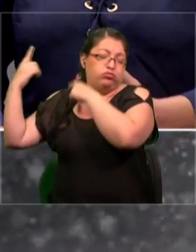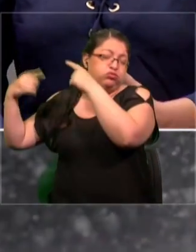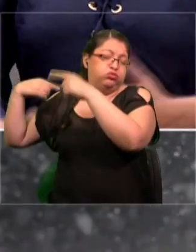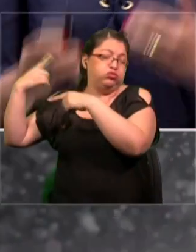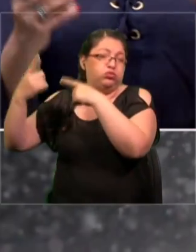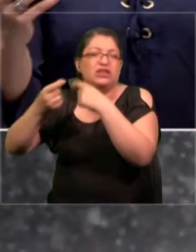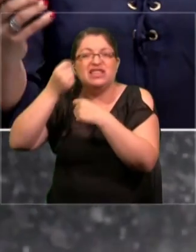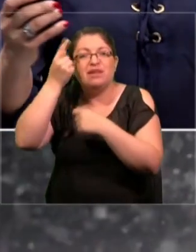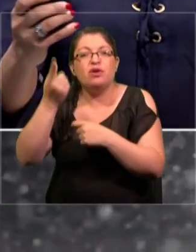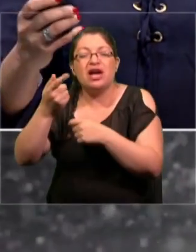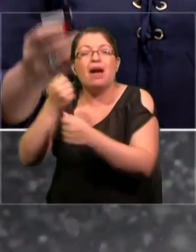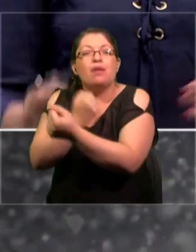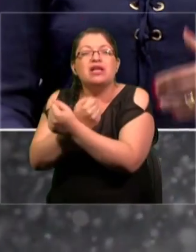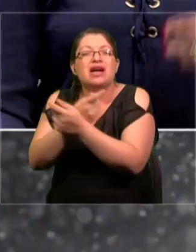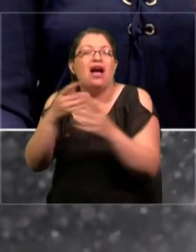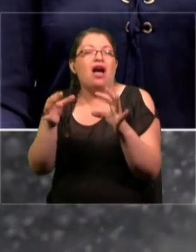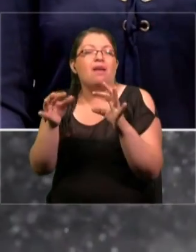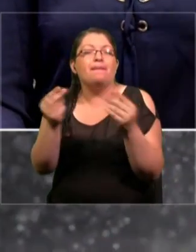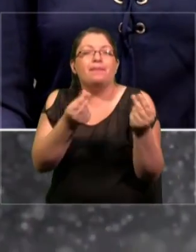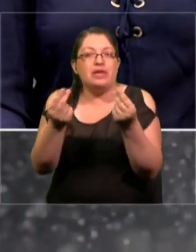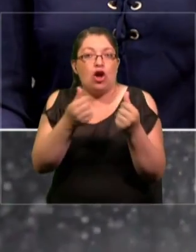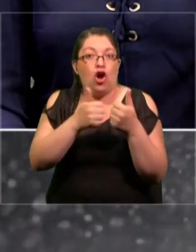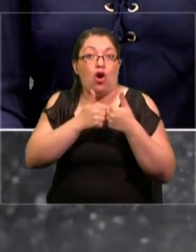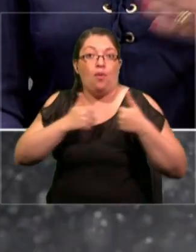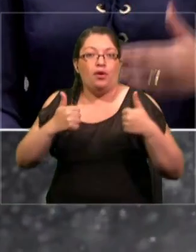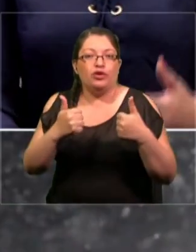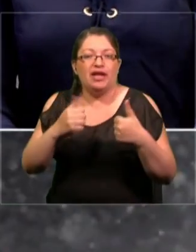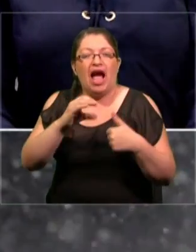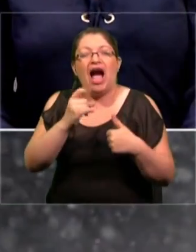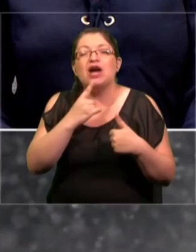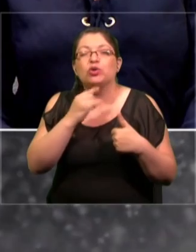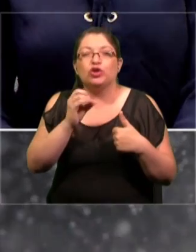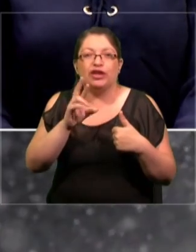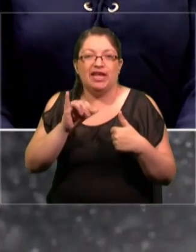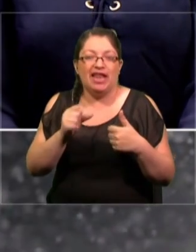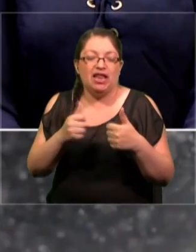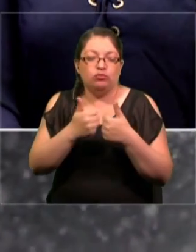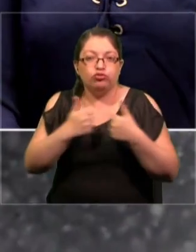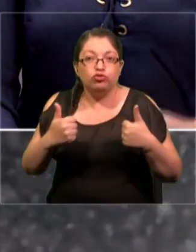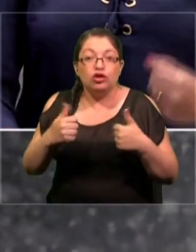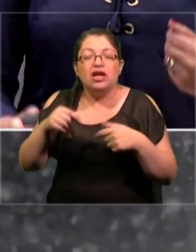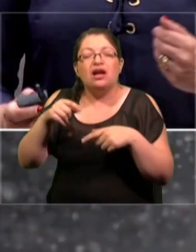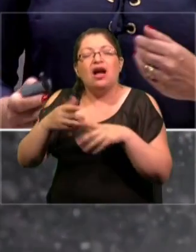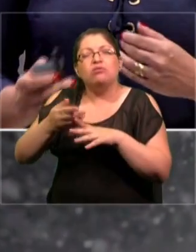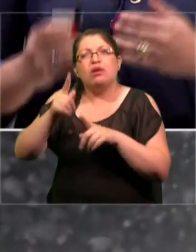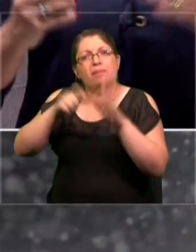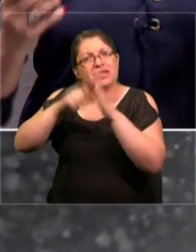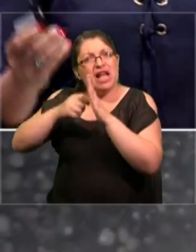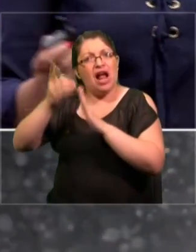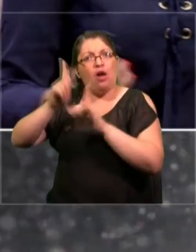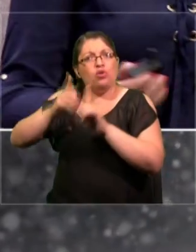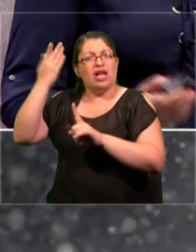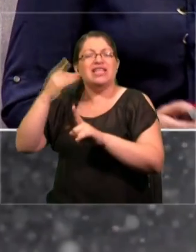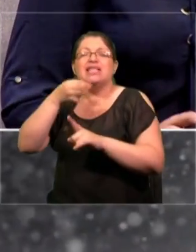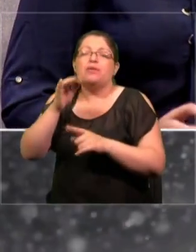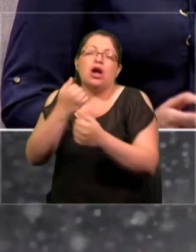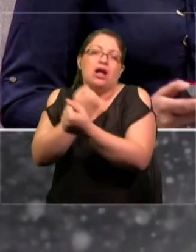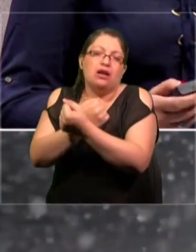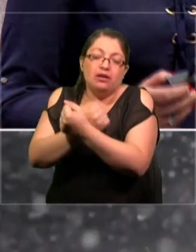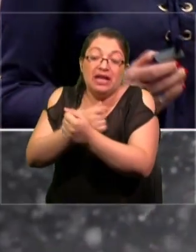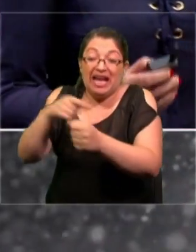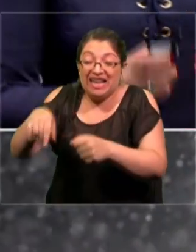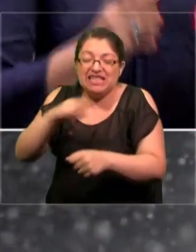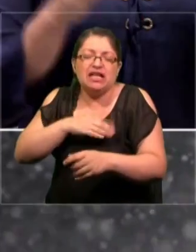entendido como la autoridad. Y hasta hace no muchos meses atrás se decía que teníamos la mejor policía de América